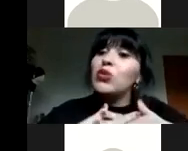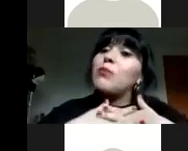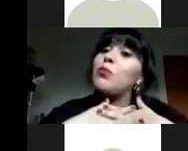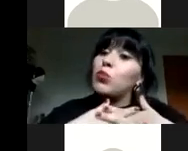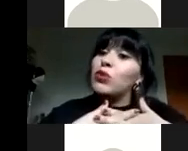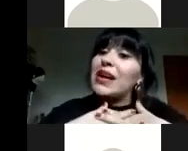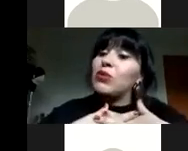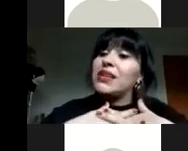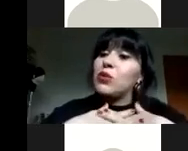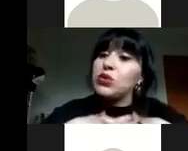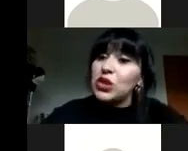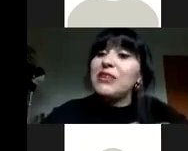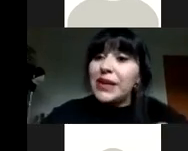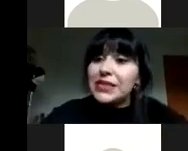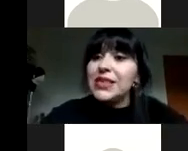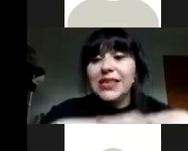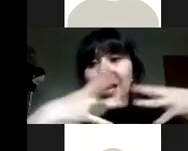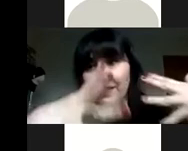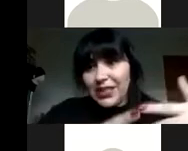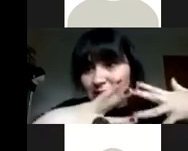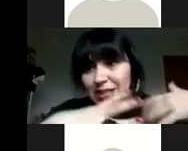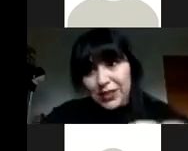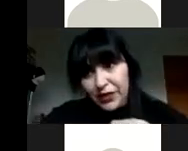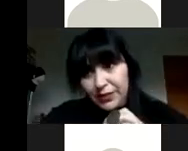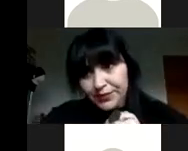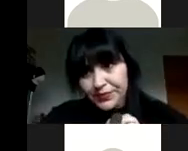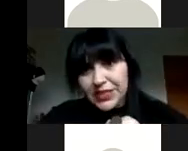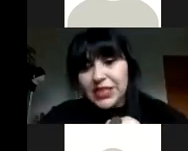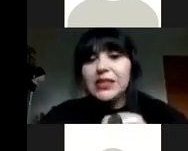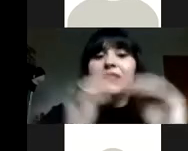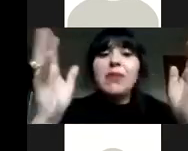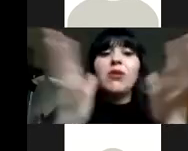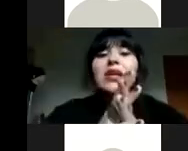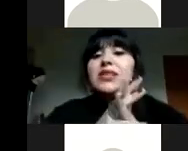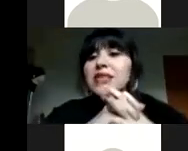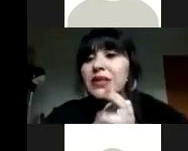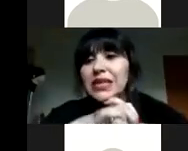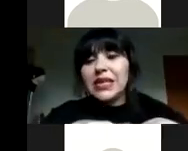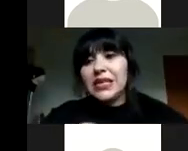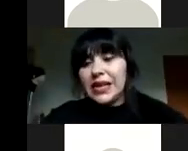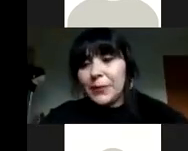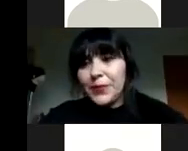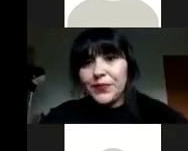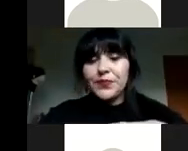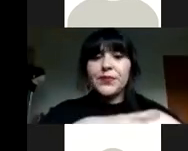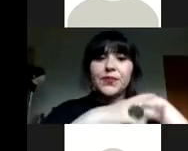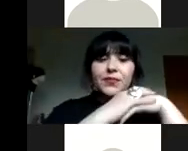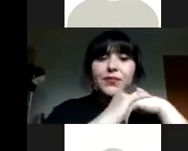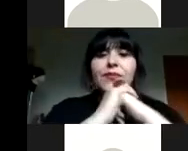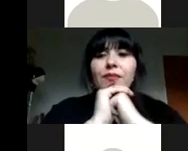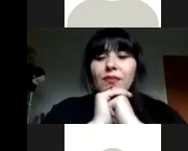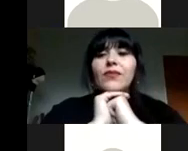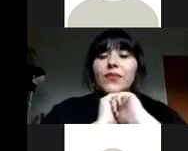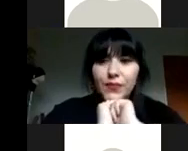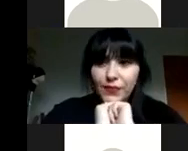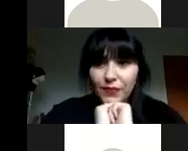teniendo una discusión en base a evidencia científica. ¿Sí? Vamos con la siguiente, mi querida Angélica.